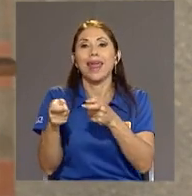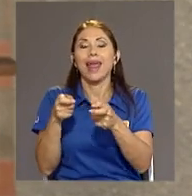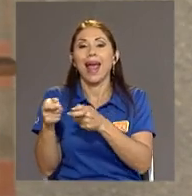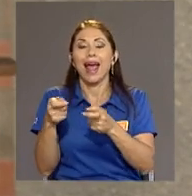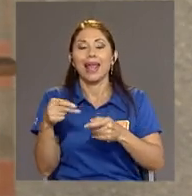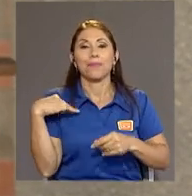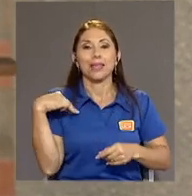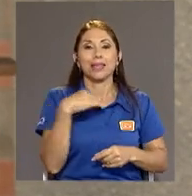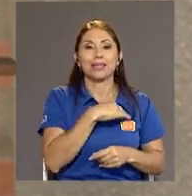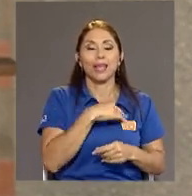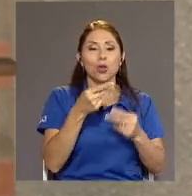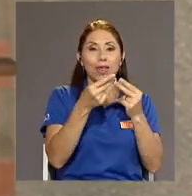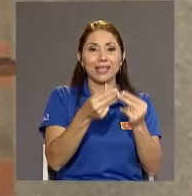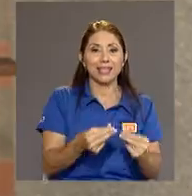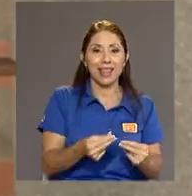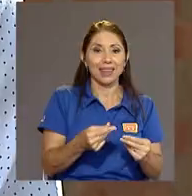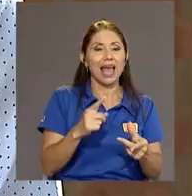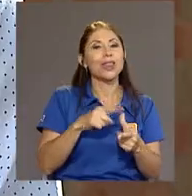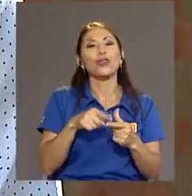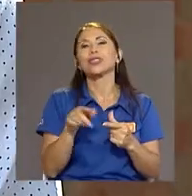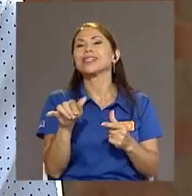como 2 personas, una que